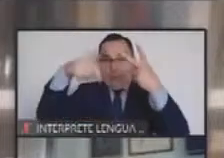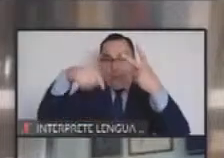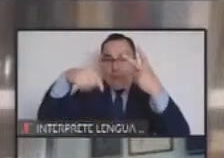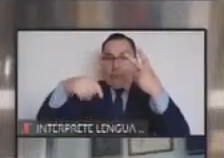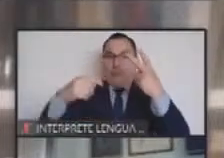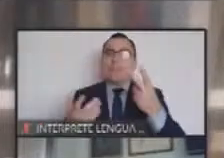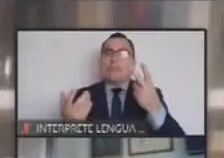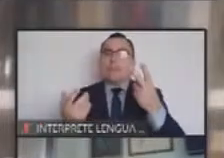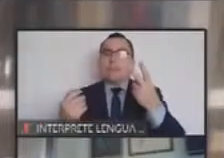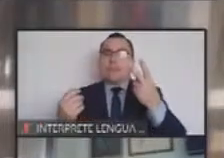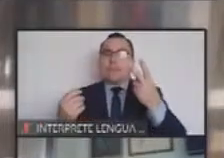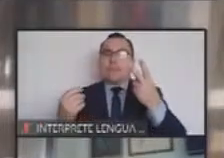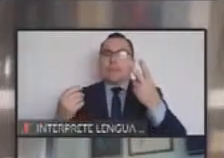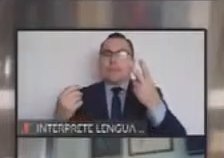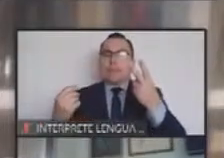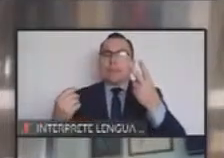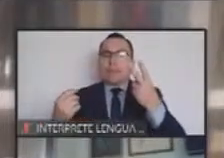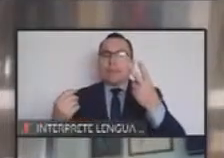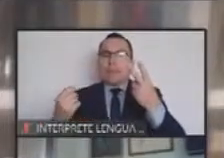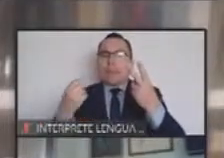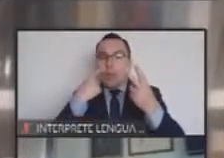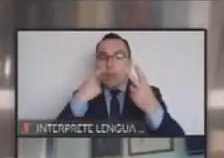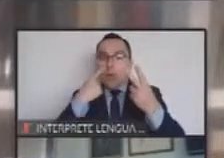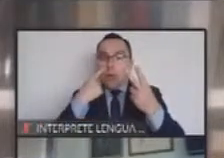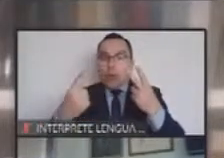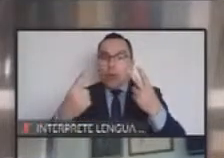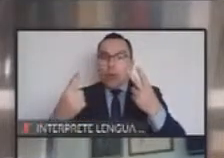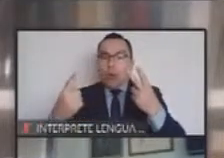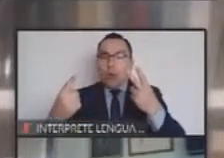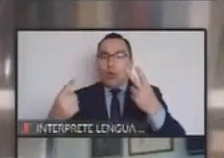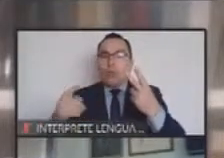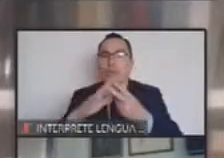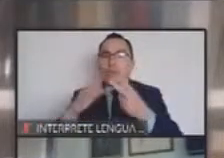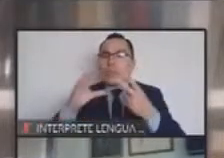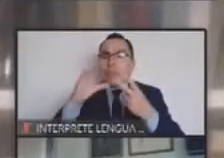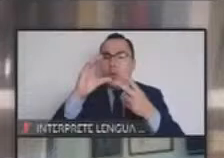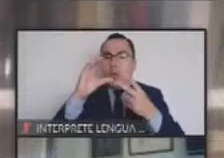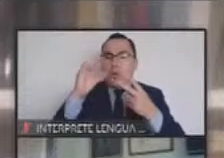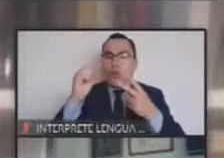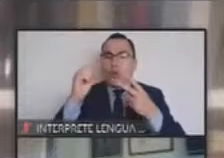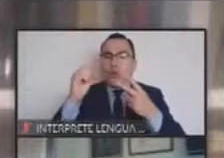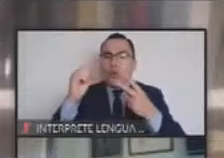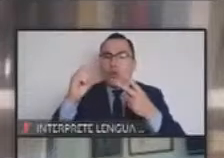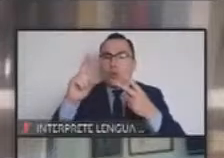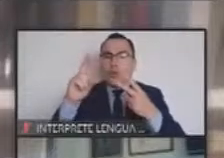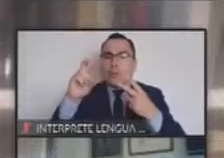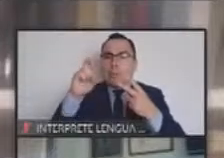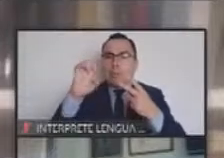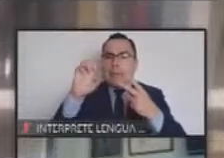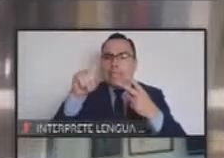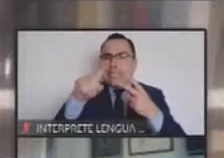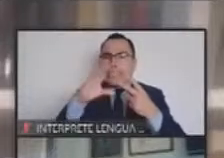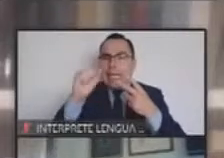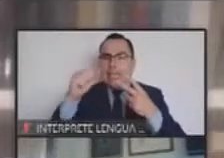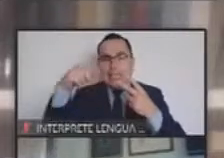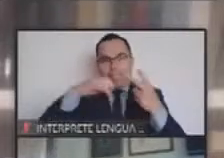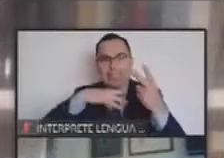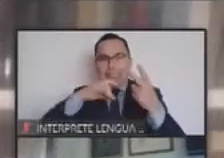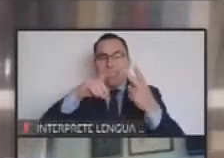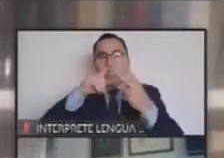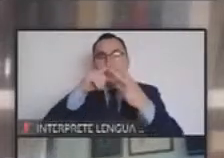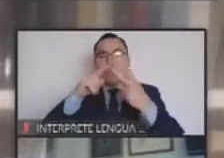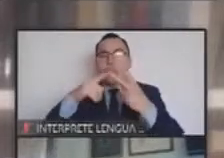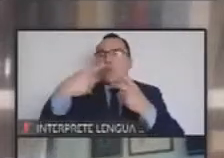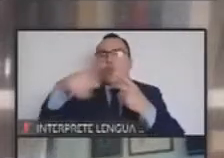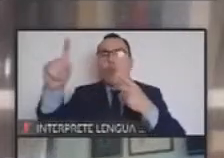de hoy, con lo que hemos conocido en el caso Corpesca, lo ilustra bien. Por una parte, han seguido apareciendo